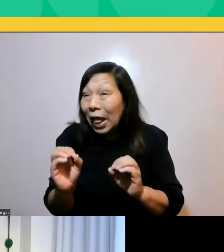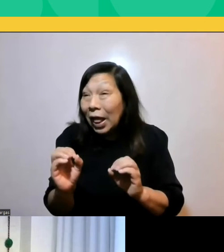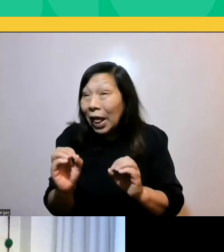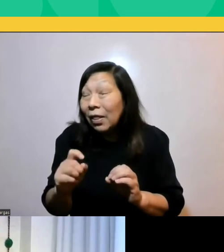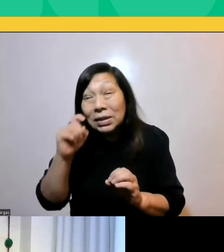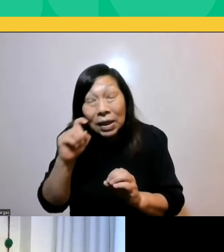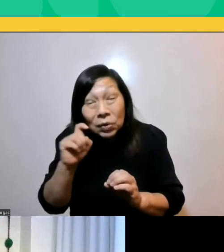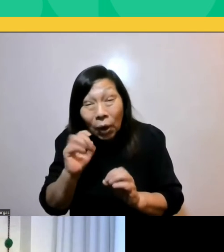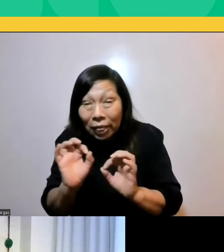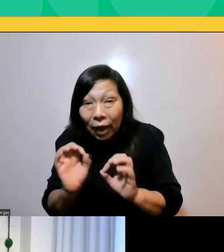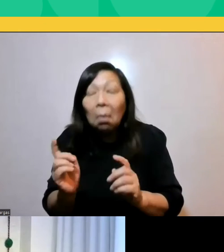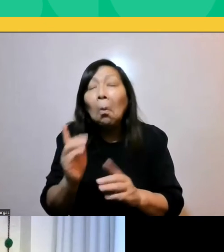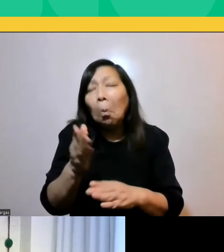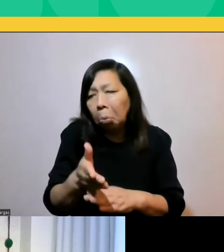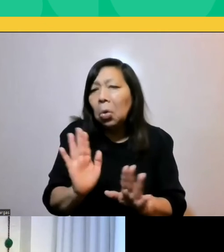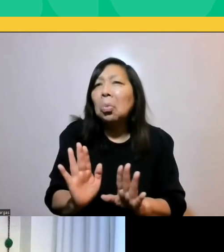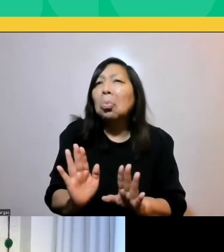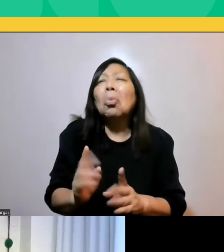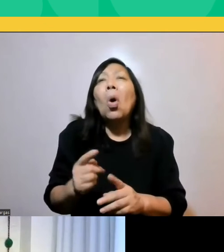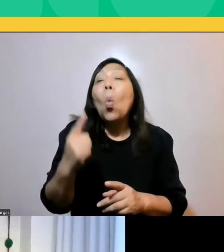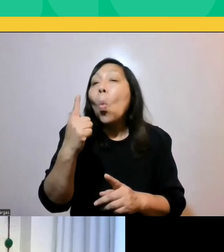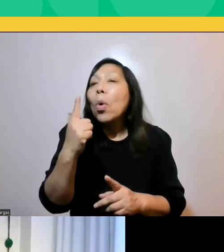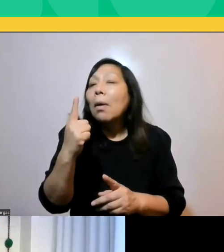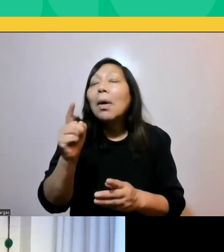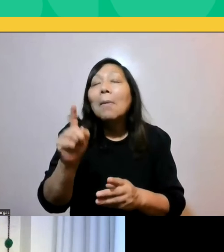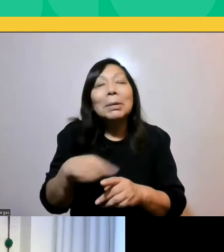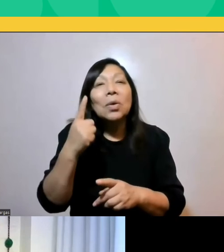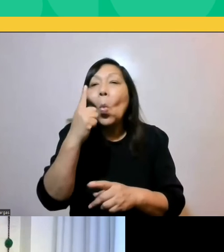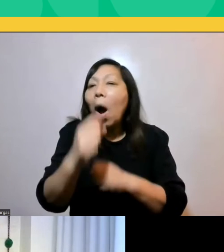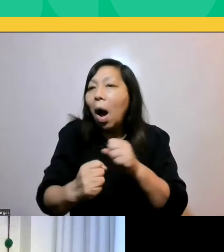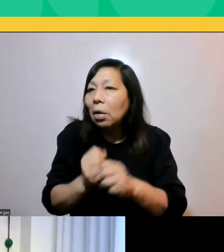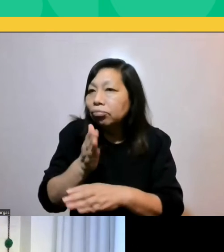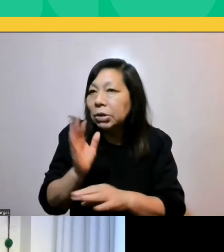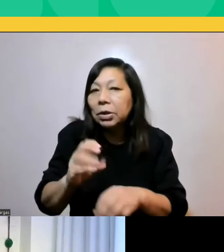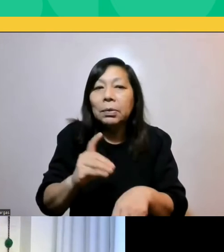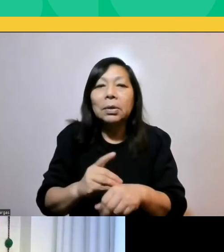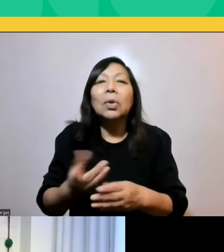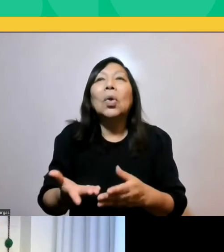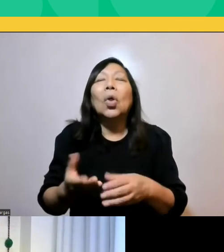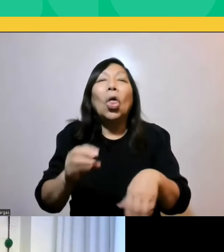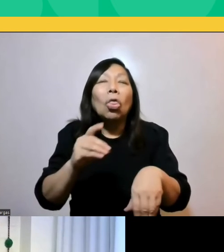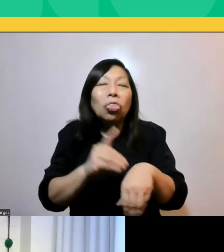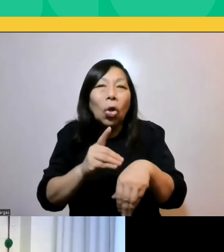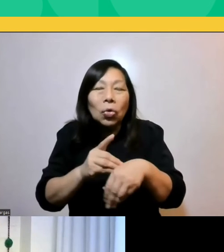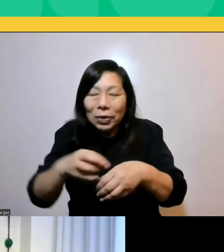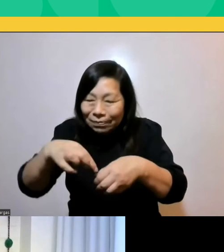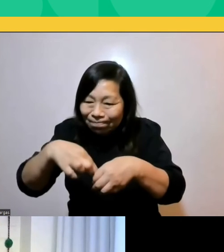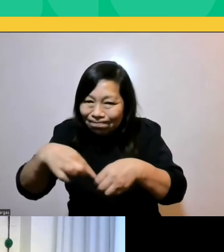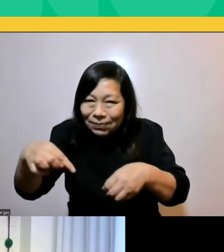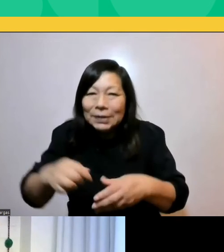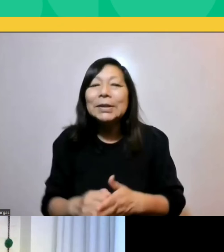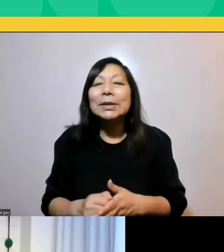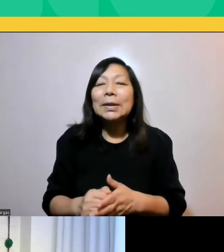tienen relaciones, pues este chequeo va a incluir además la toma del Papa Nicolau, que es el despistaje de cáncer de